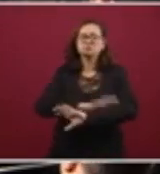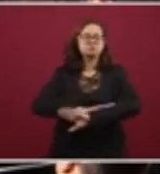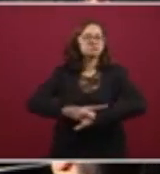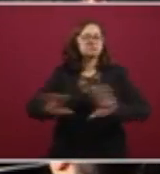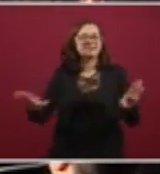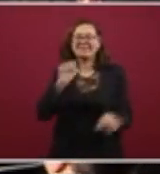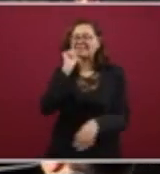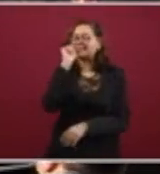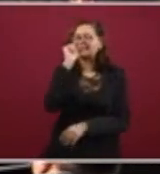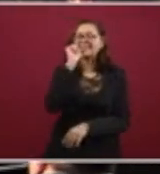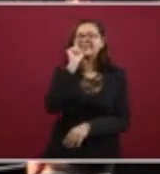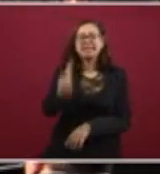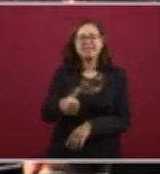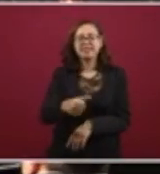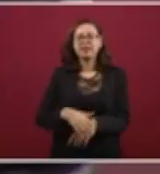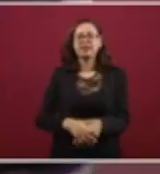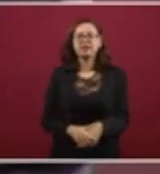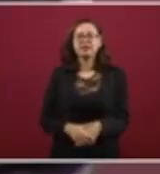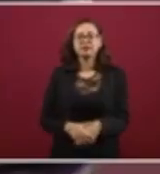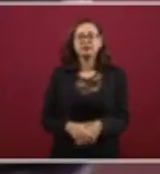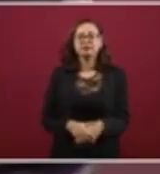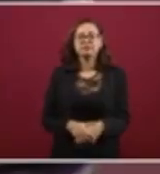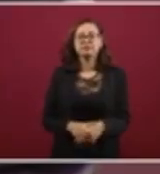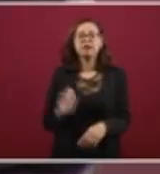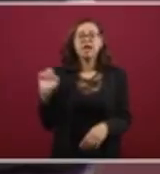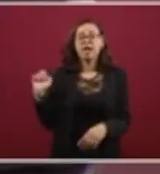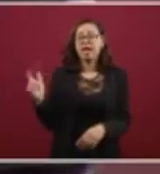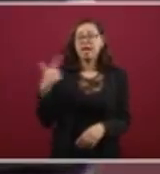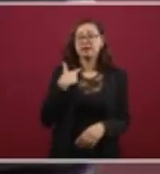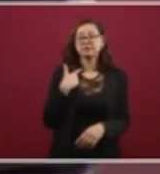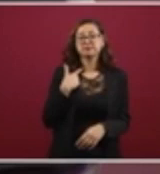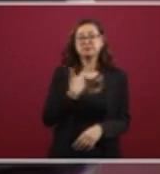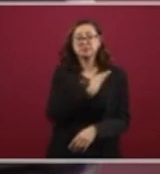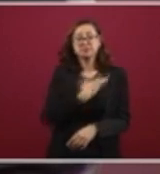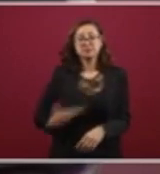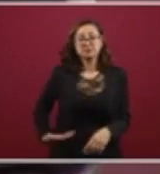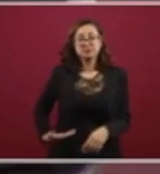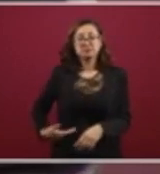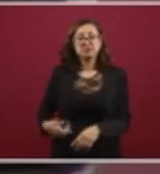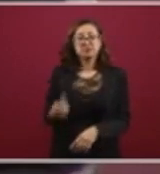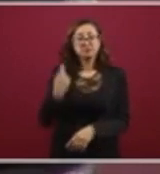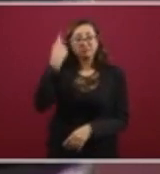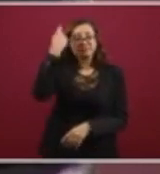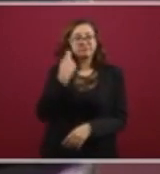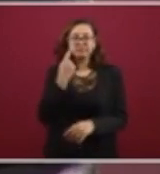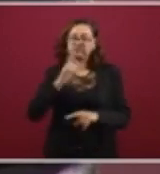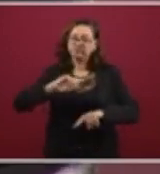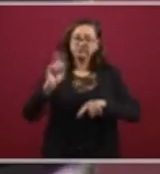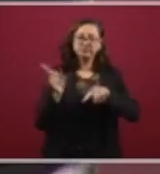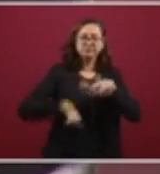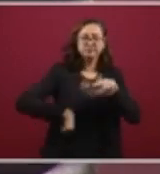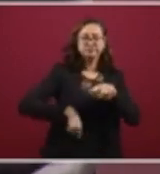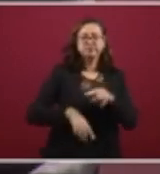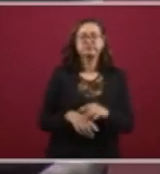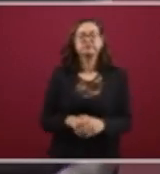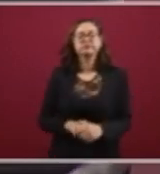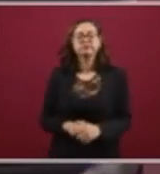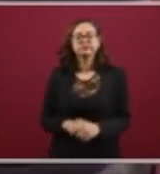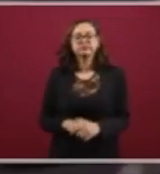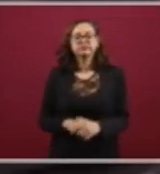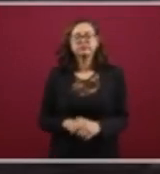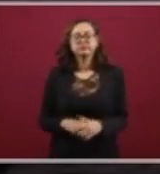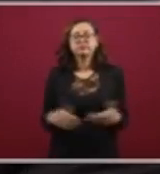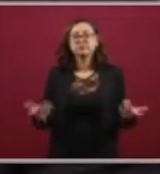hay pensión para los expresidentes, ya no hay atención